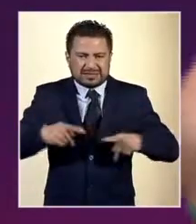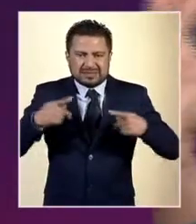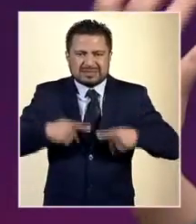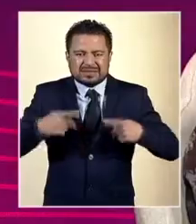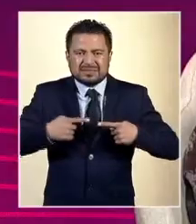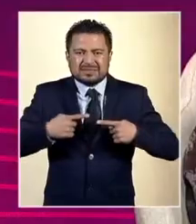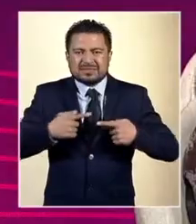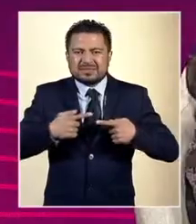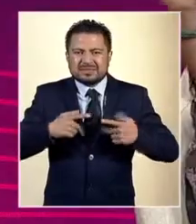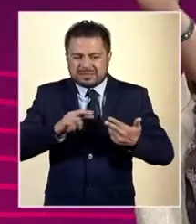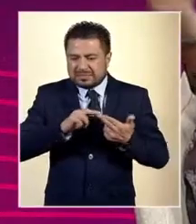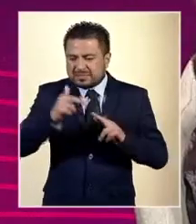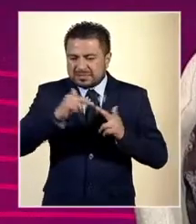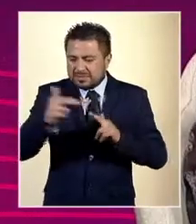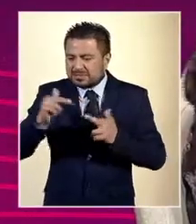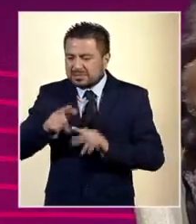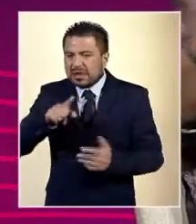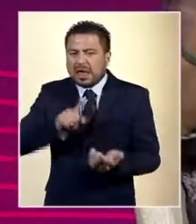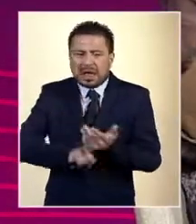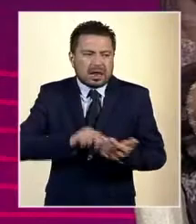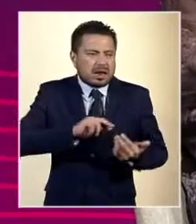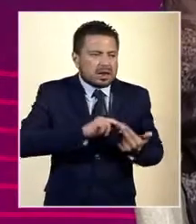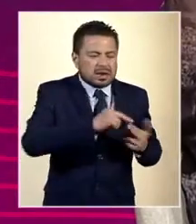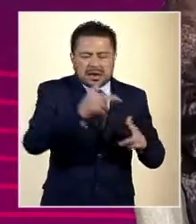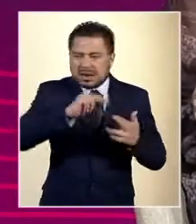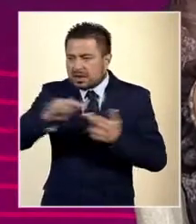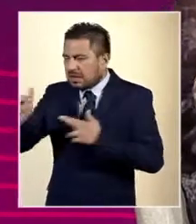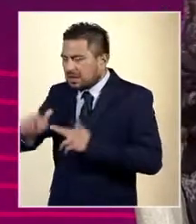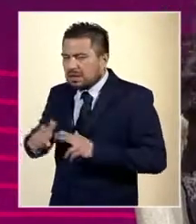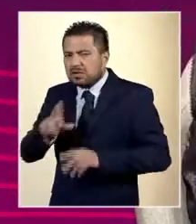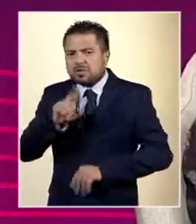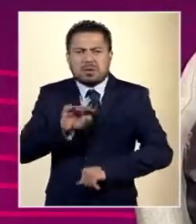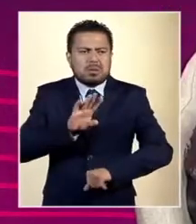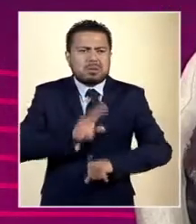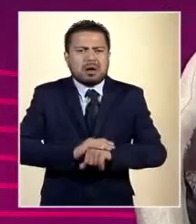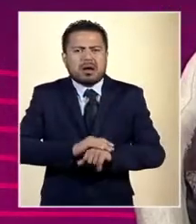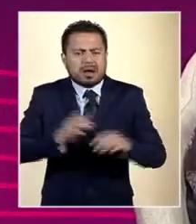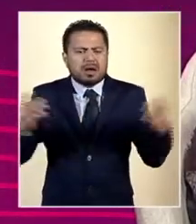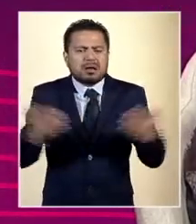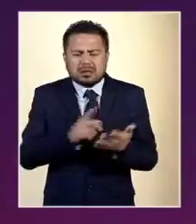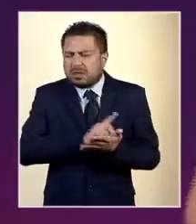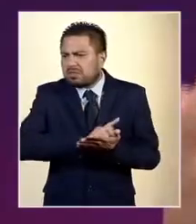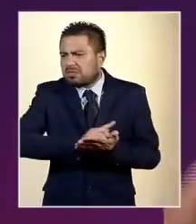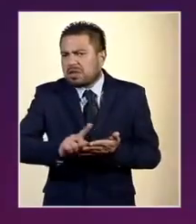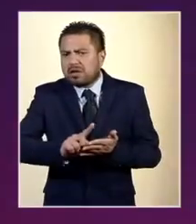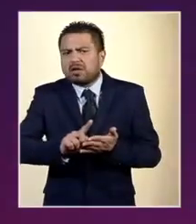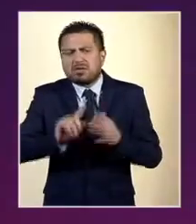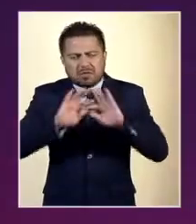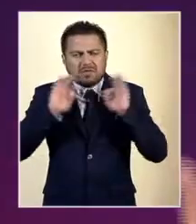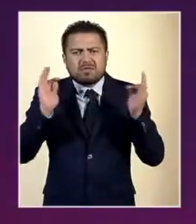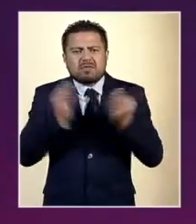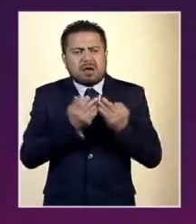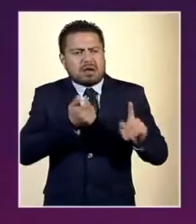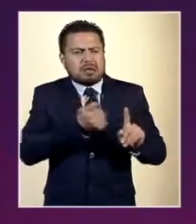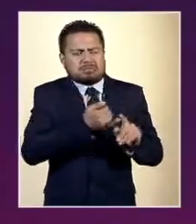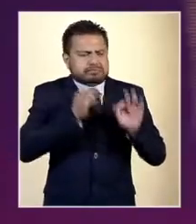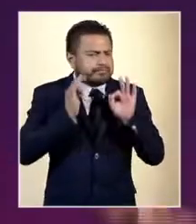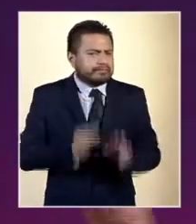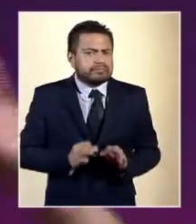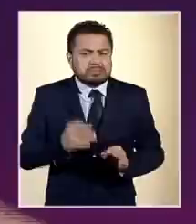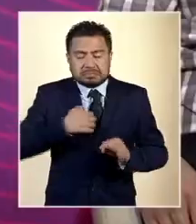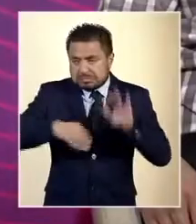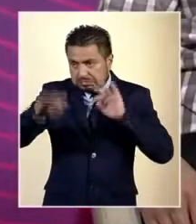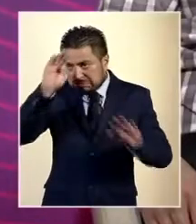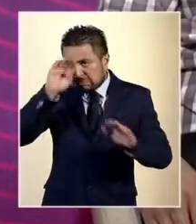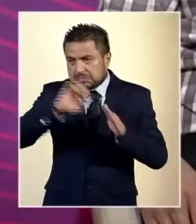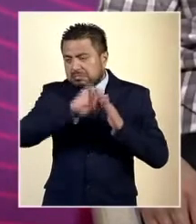en sus vínculos, en su interrelación, no les permiten ejercer derechos, digamos, de una manera efectiva. Pienso,